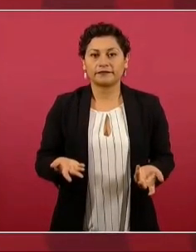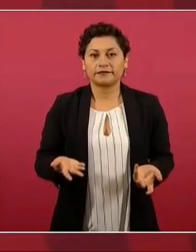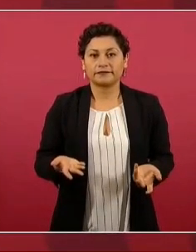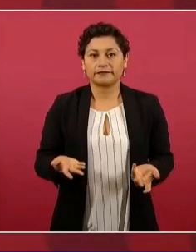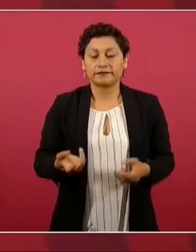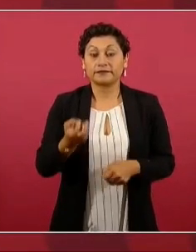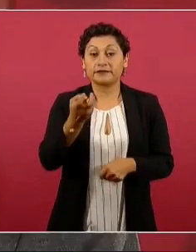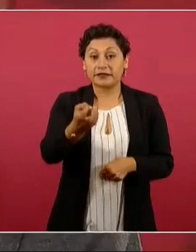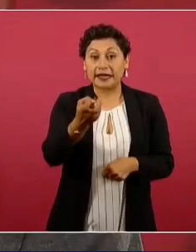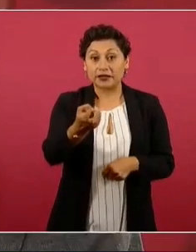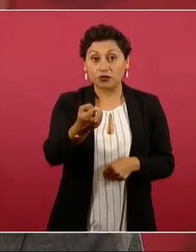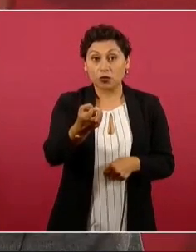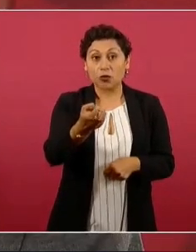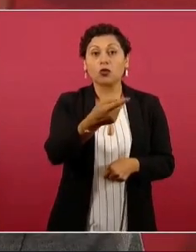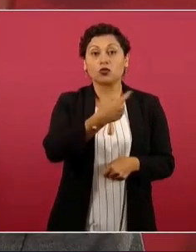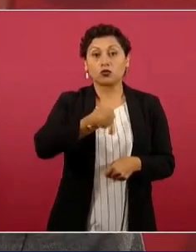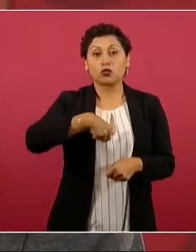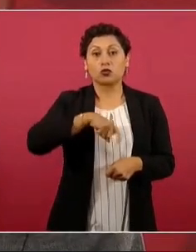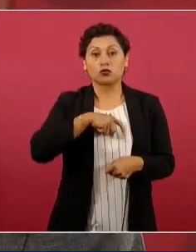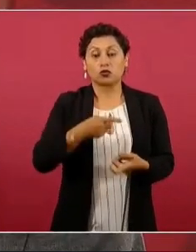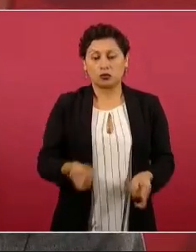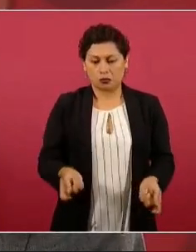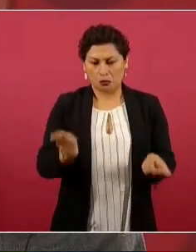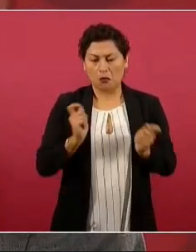autoridad moral.